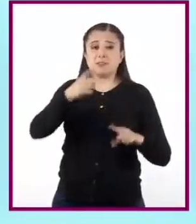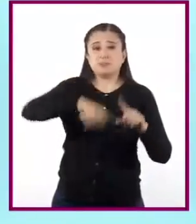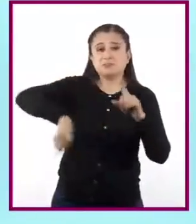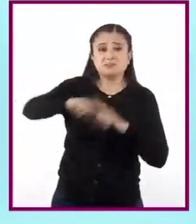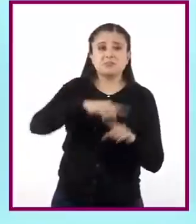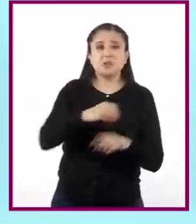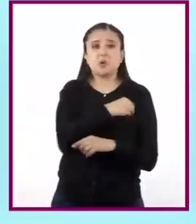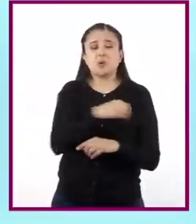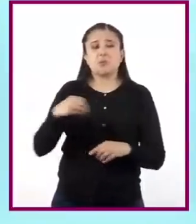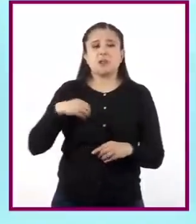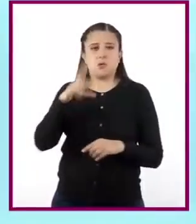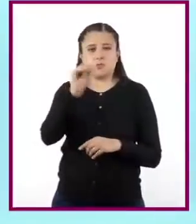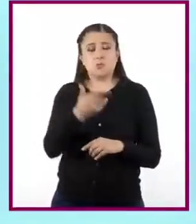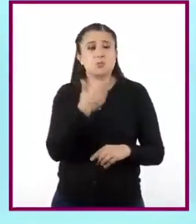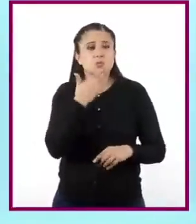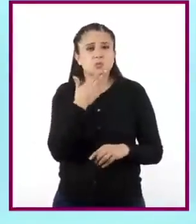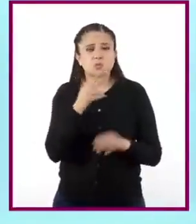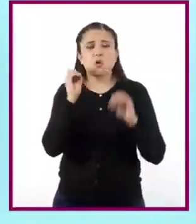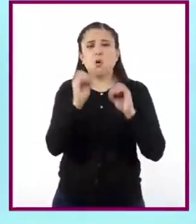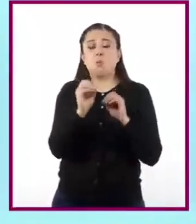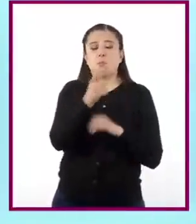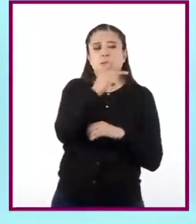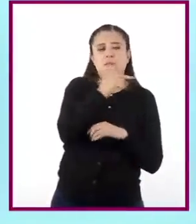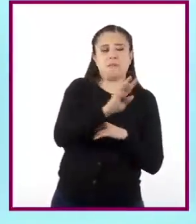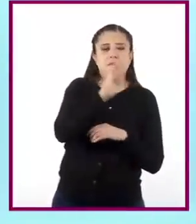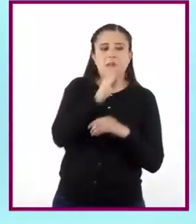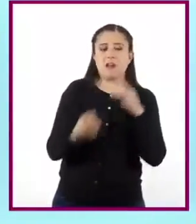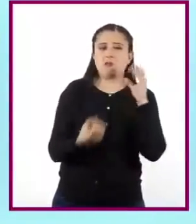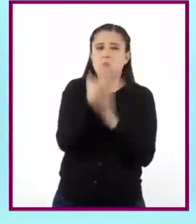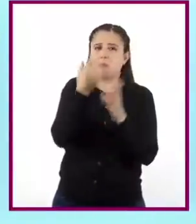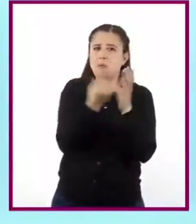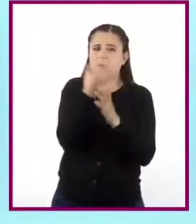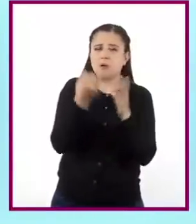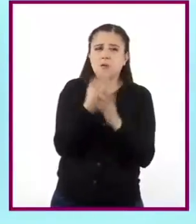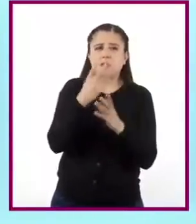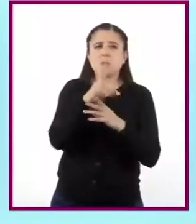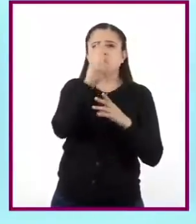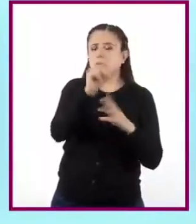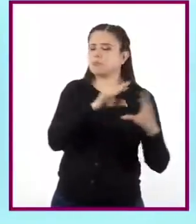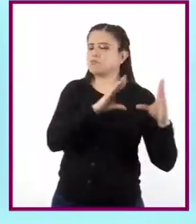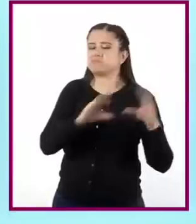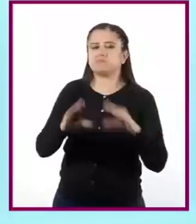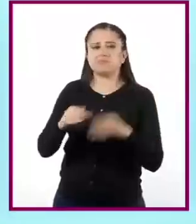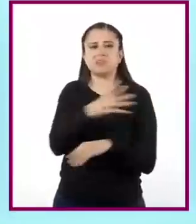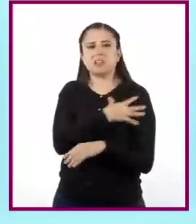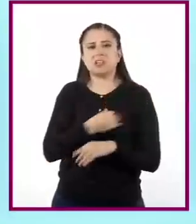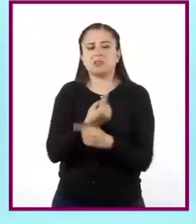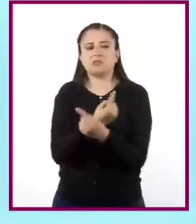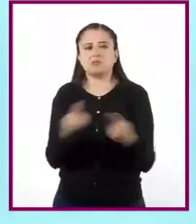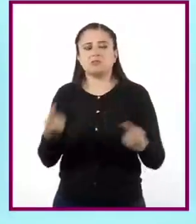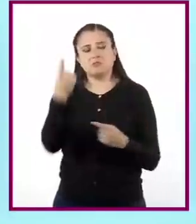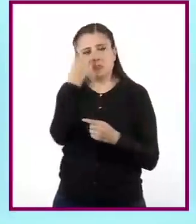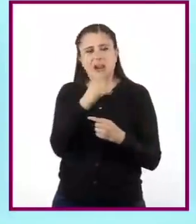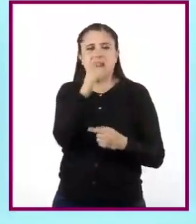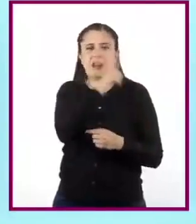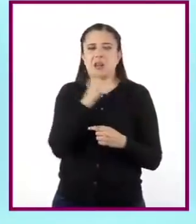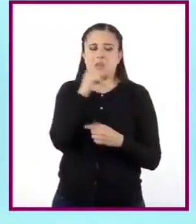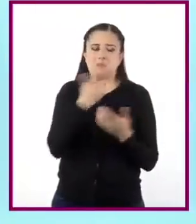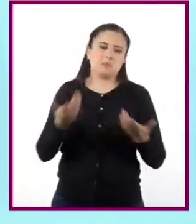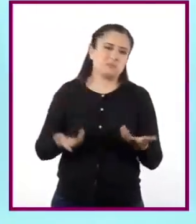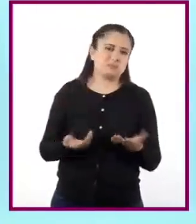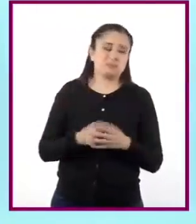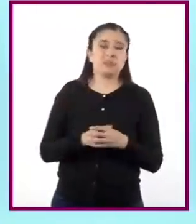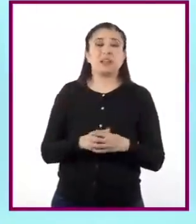los ha obligado a no usarla o porque los padres de las nuevas generaciones no inculcan a sus hijas e hijos su uso.